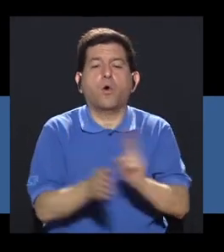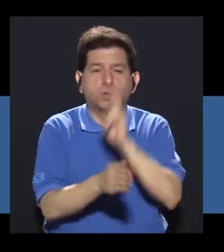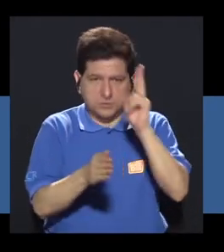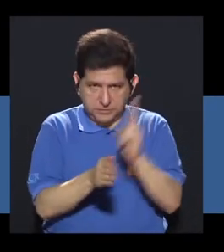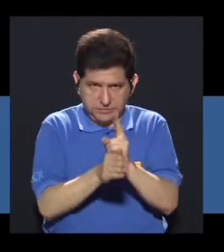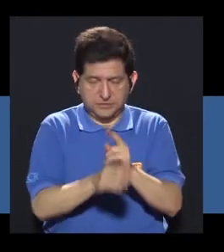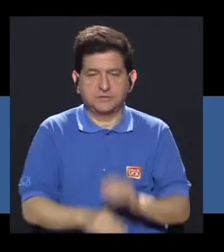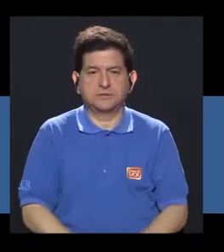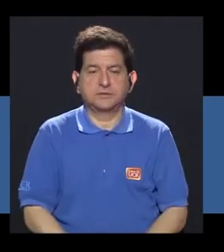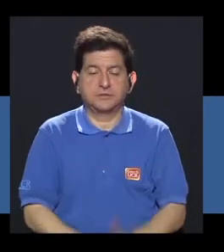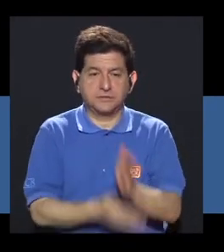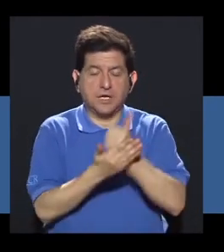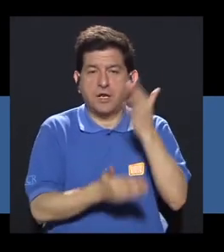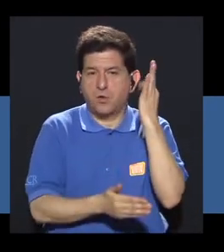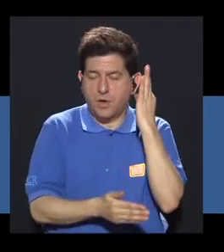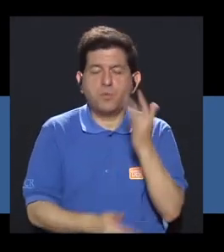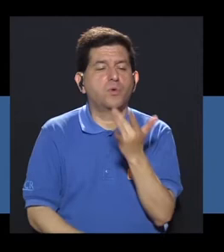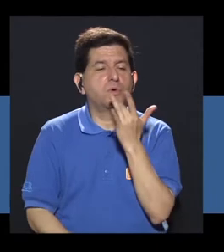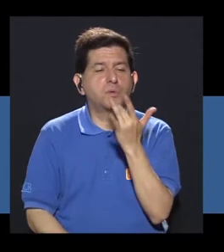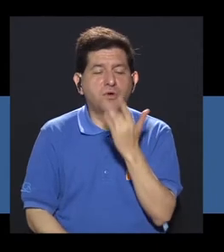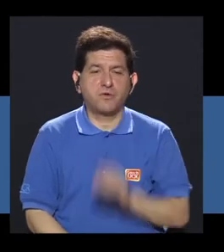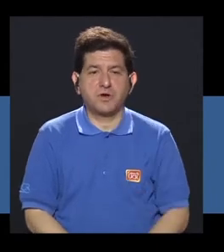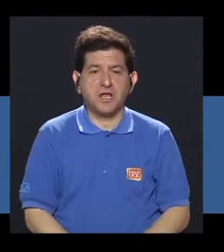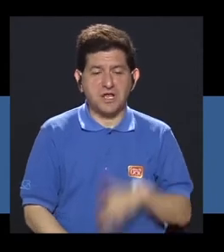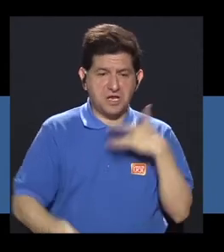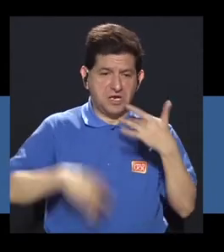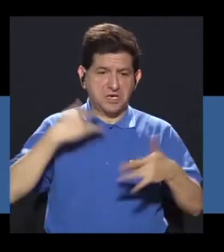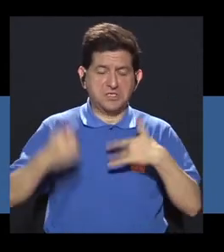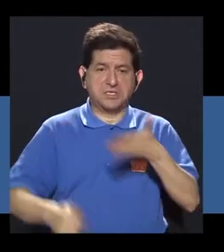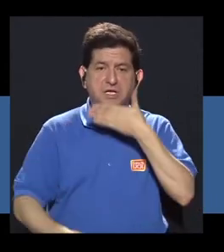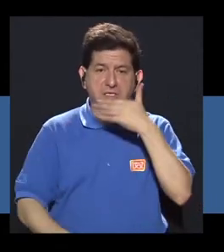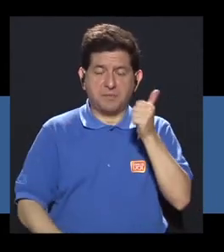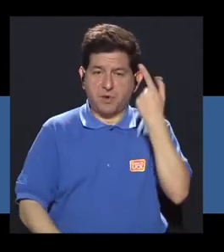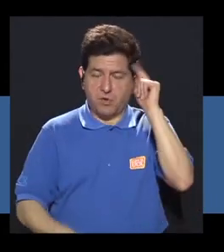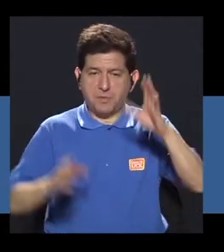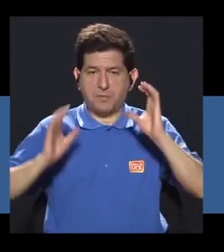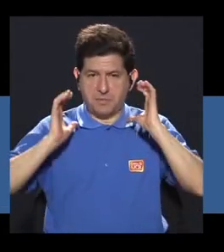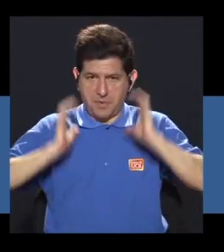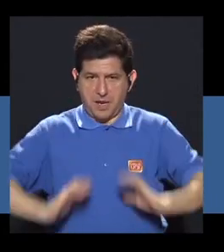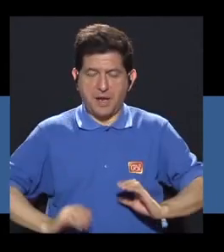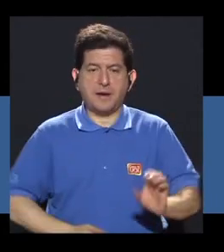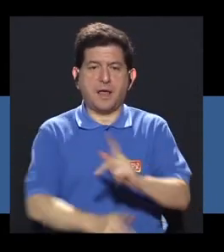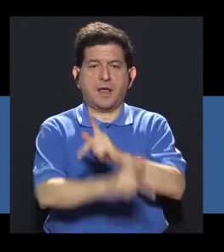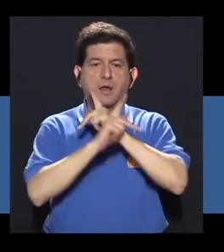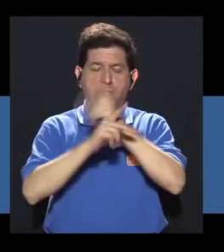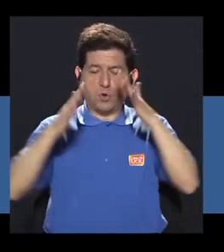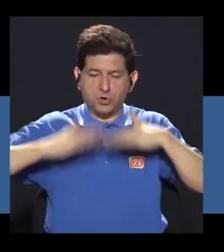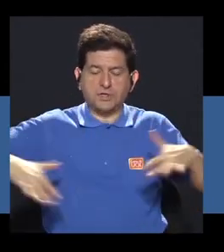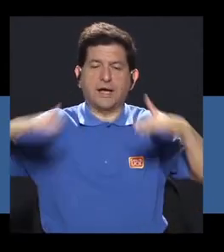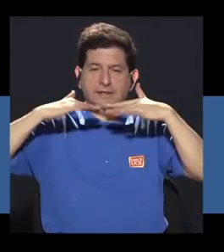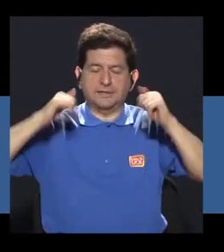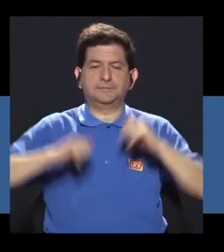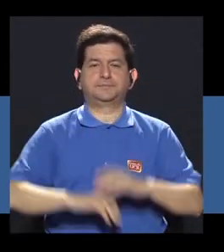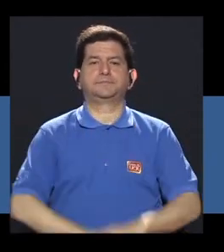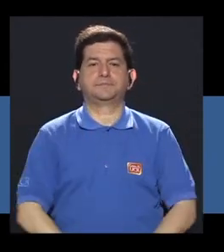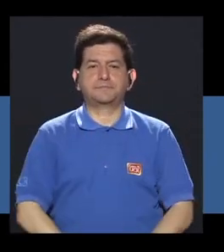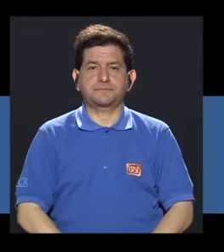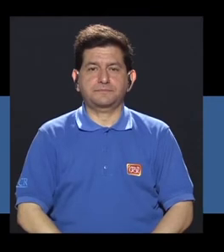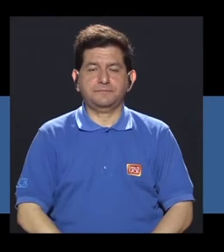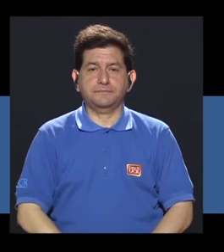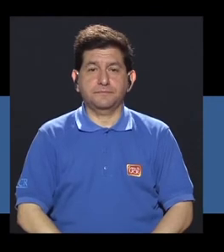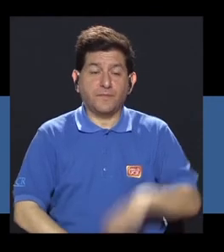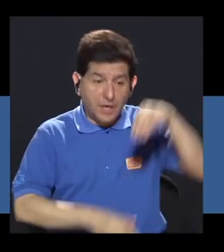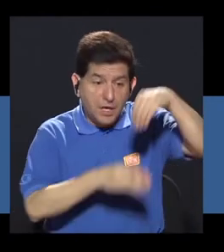son naturales o reutilizables. Algunas mujeres los prefieren porque sienten que son mejores para el cuerpo y para proteger el medio